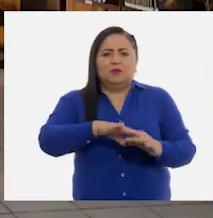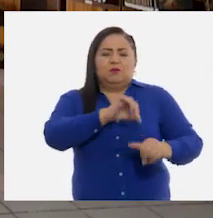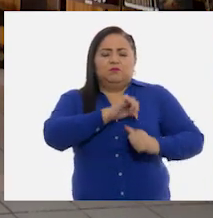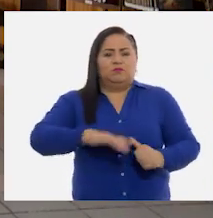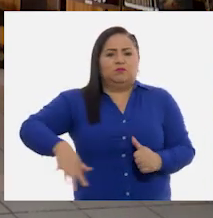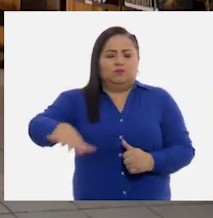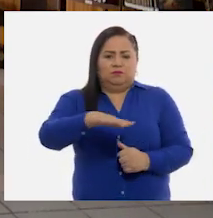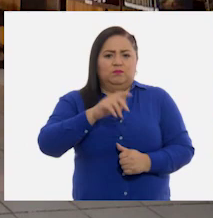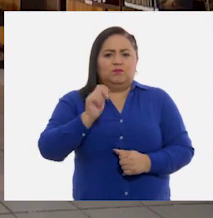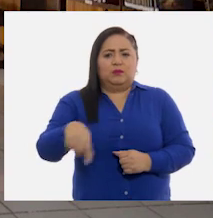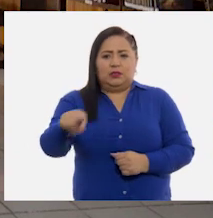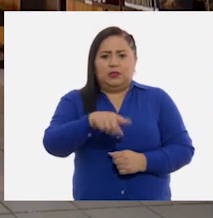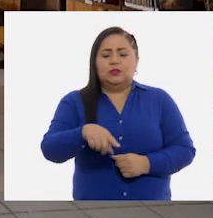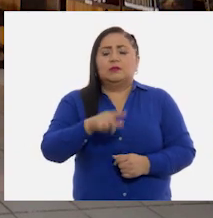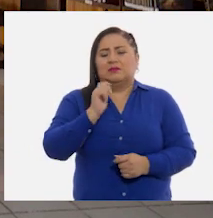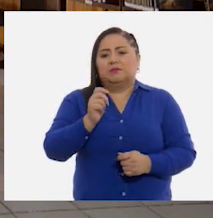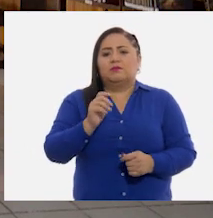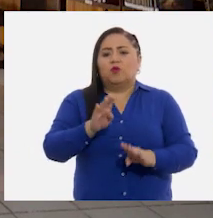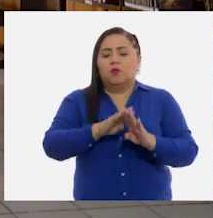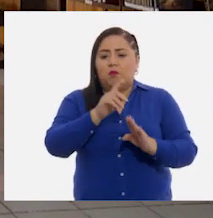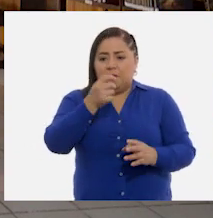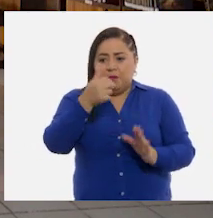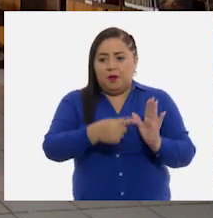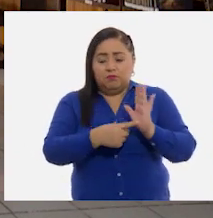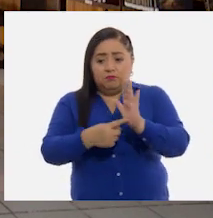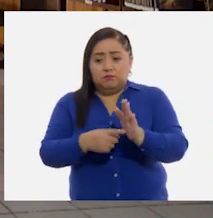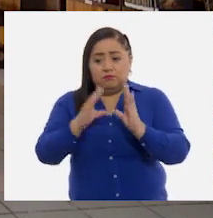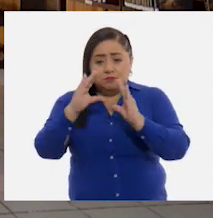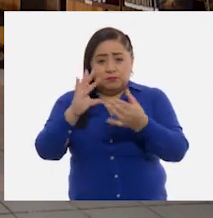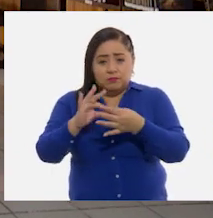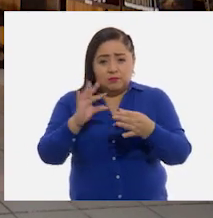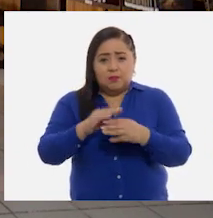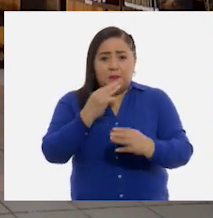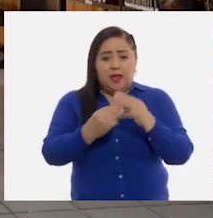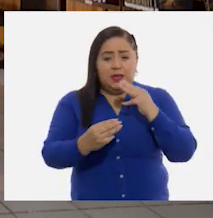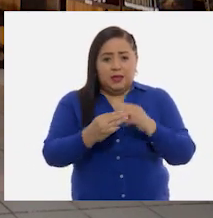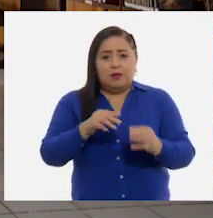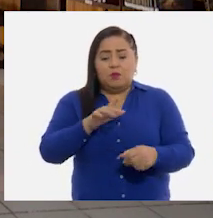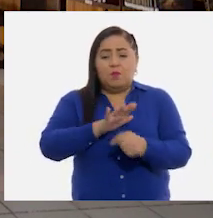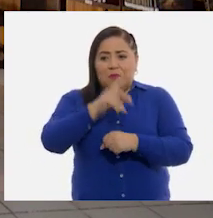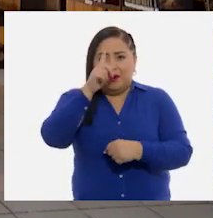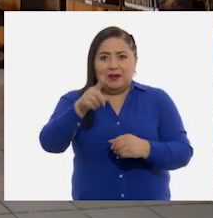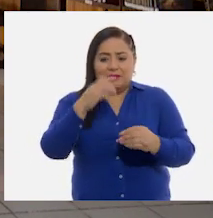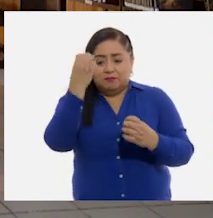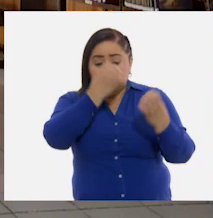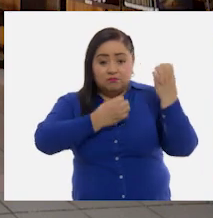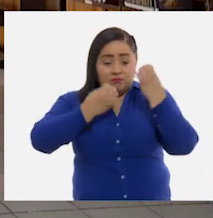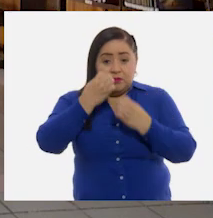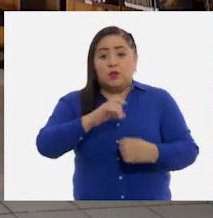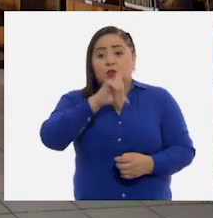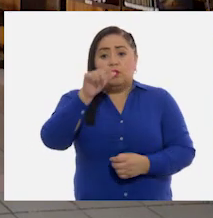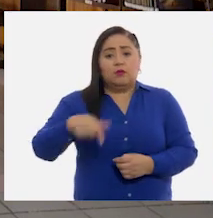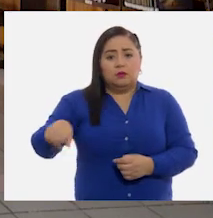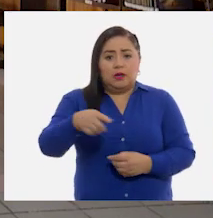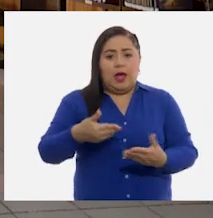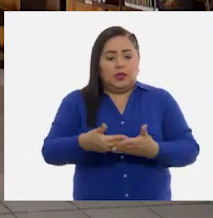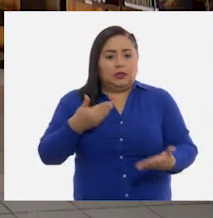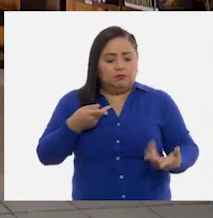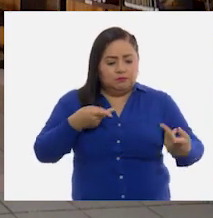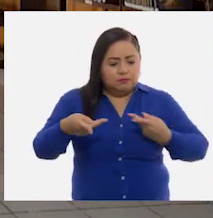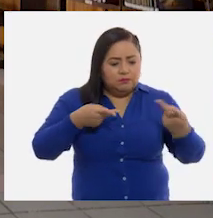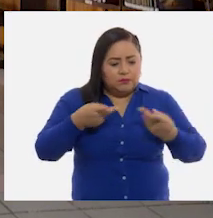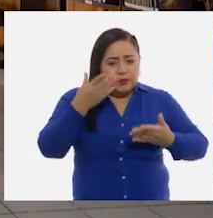Ellos se les presenta un temario, se les dan las materias sobre las que se van a evaluar y ellos se